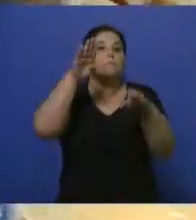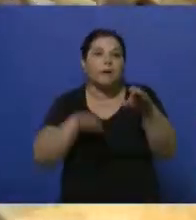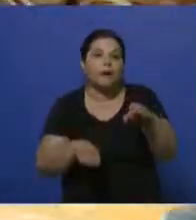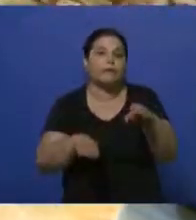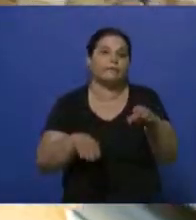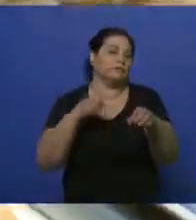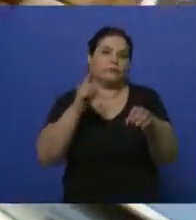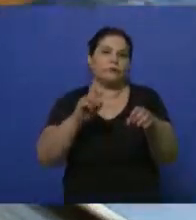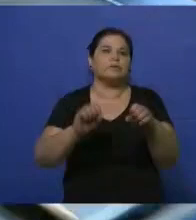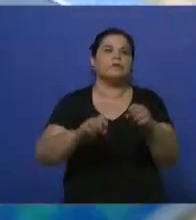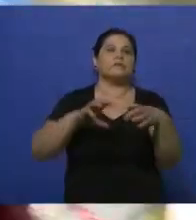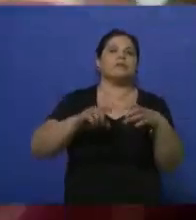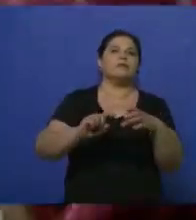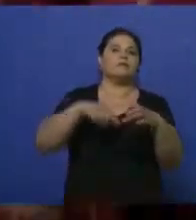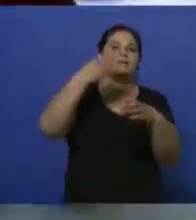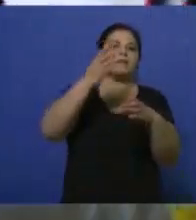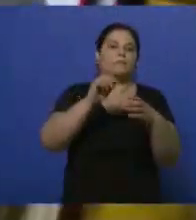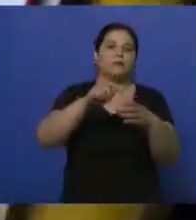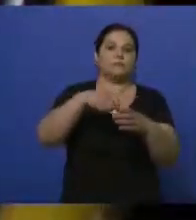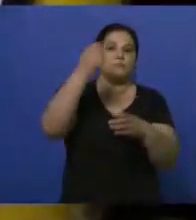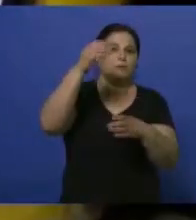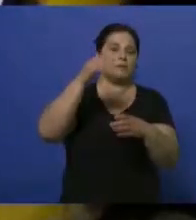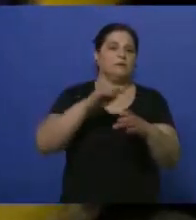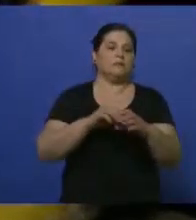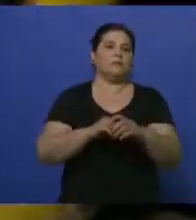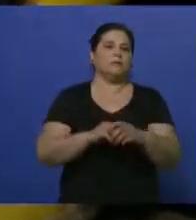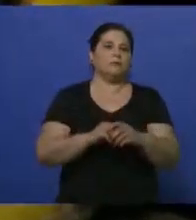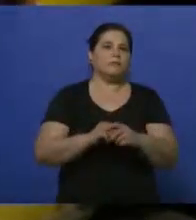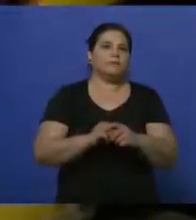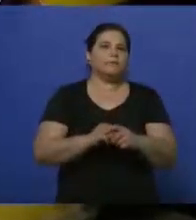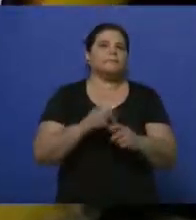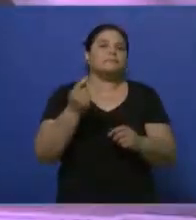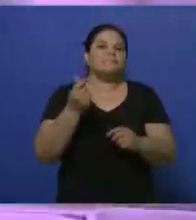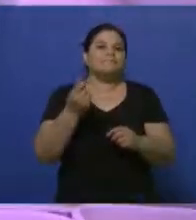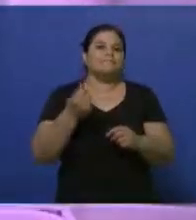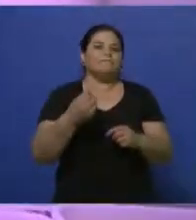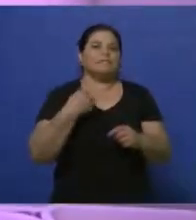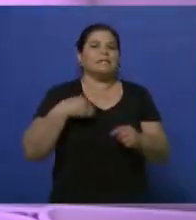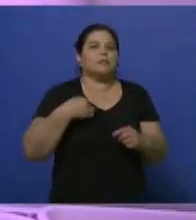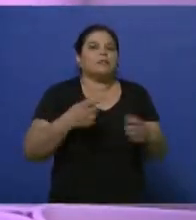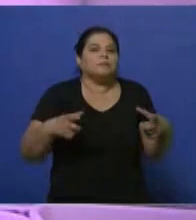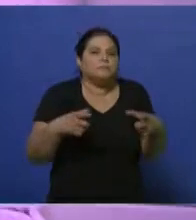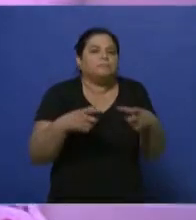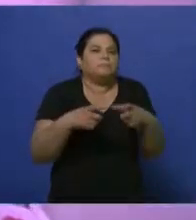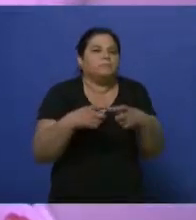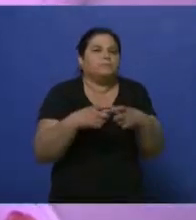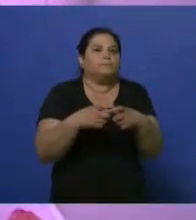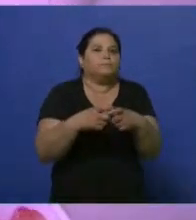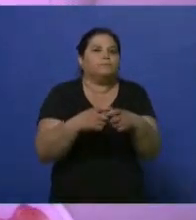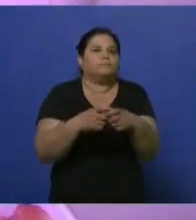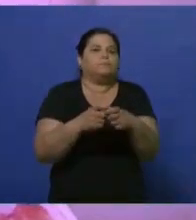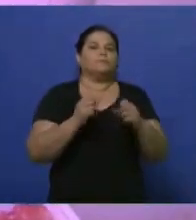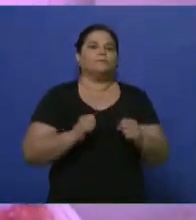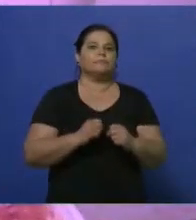que cada uno está perdiendo. La economía argentina está en un proceso de ajuste y de una u otra manera casi todos, no todos, casi todos